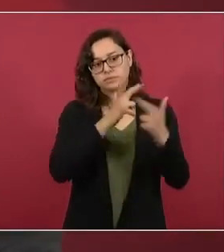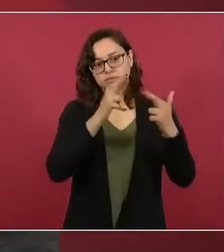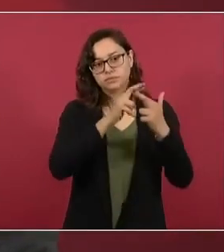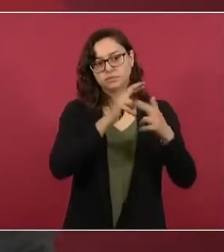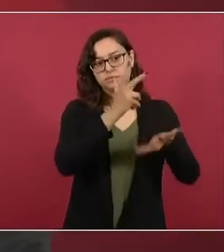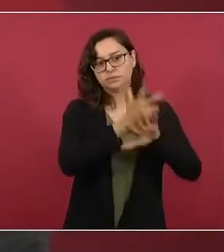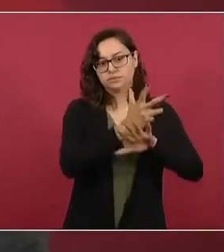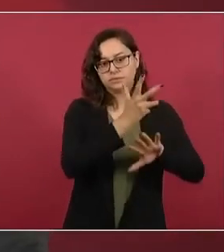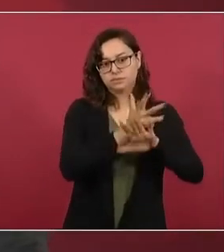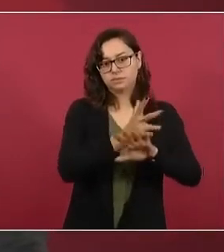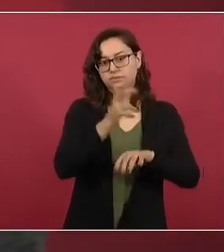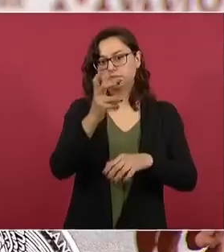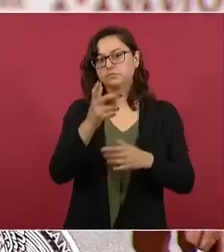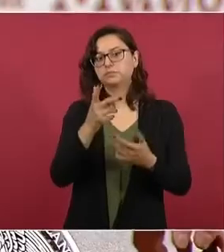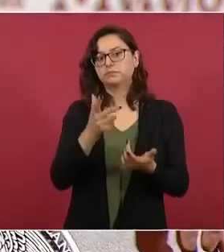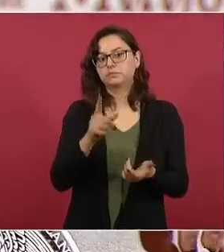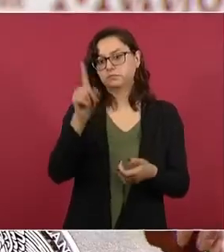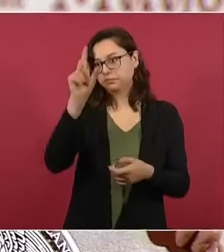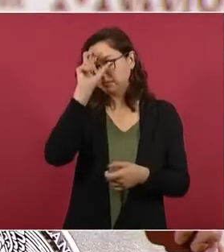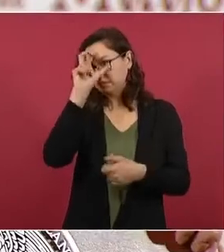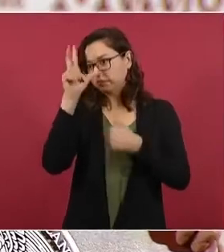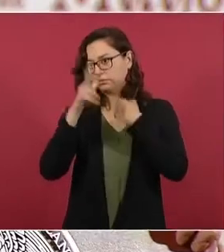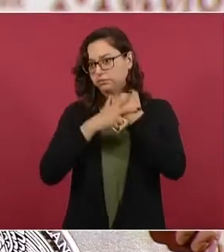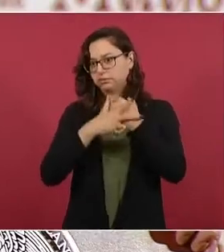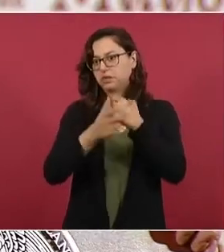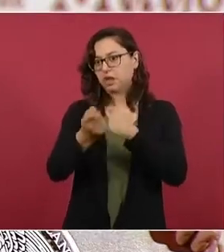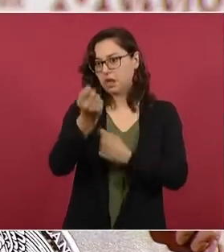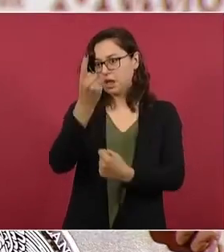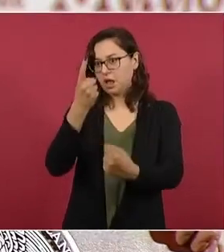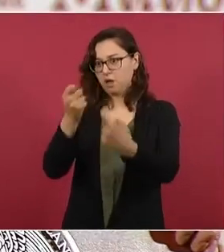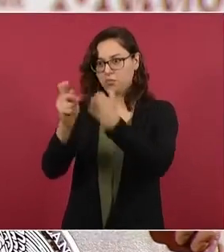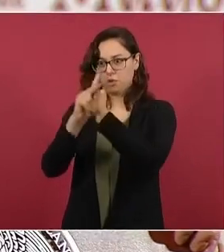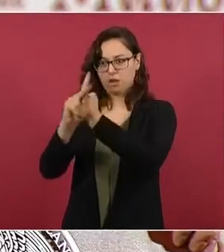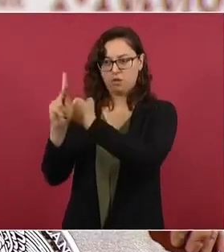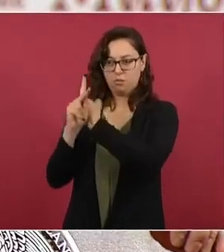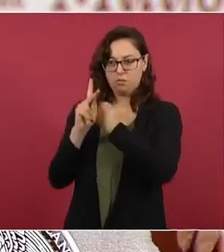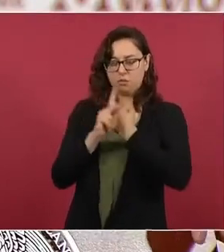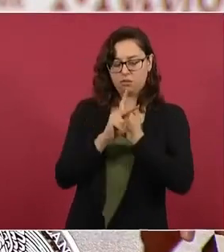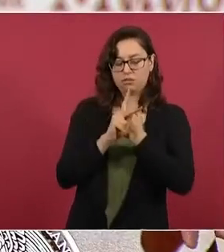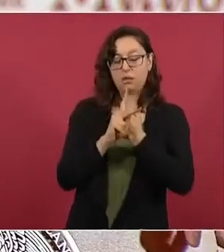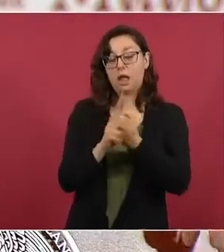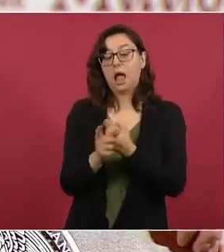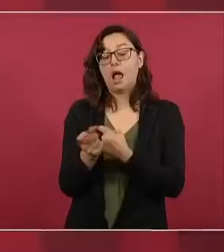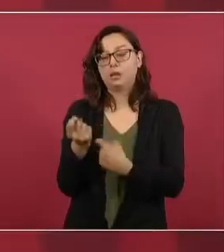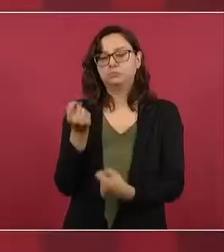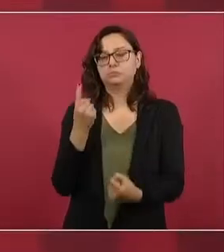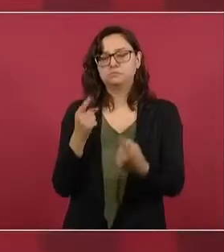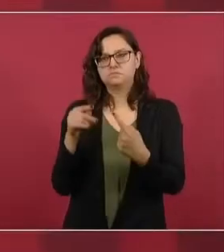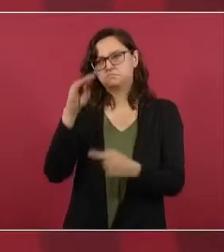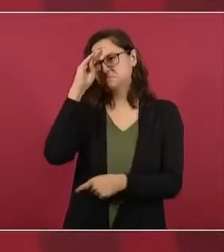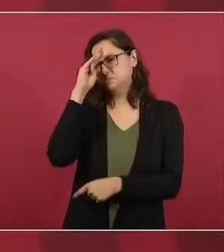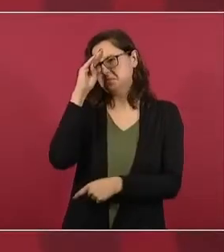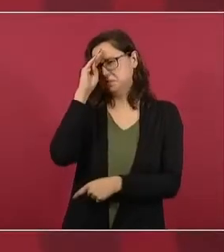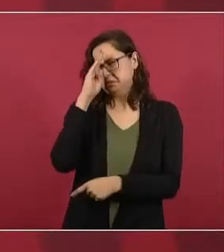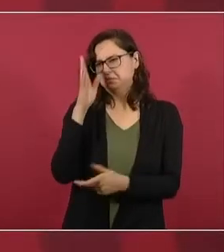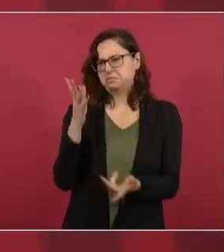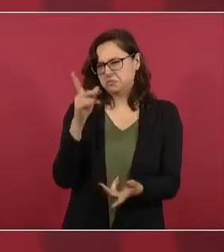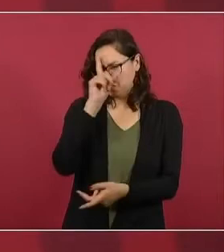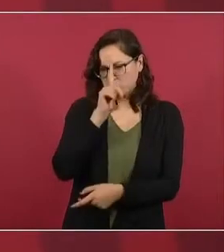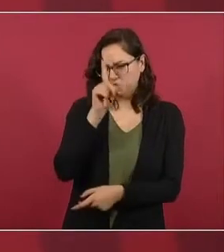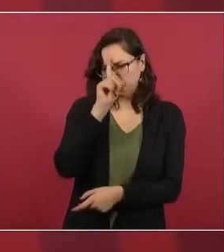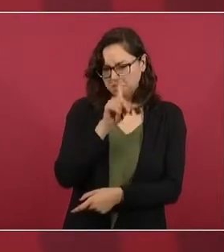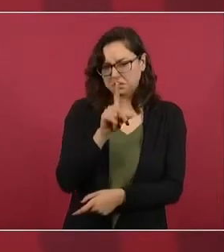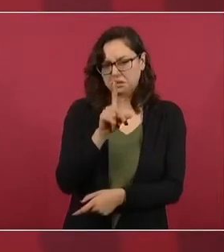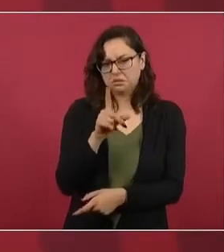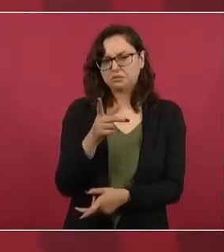Estados Unidos como país, en el caso de Europa, algunos de los países de la región han planteado recomendaciones de que